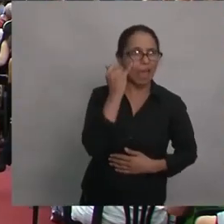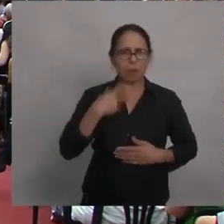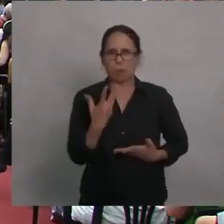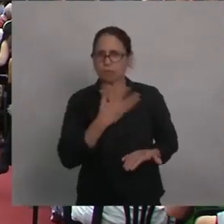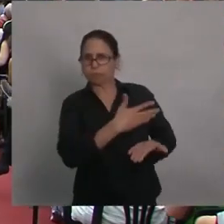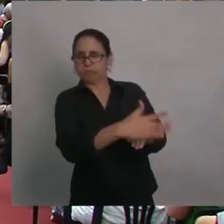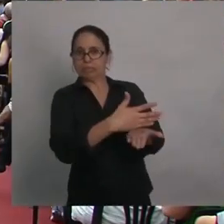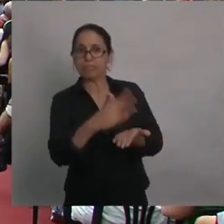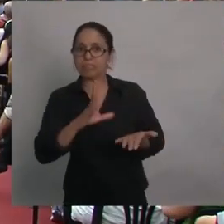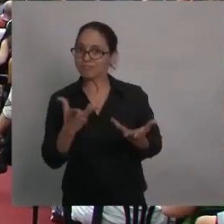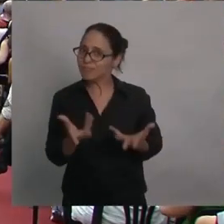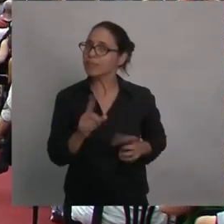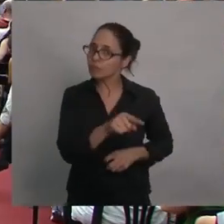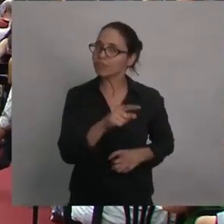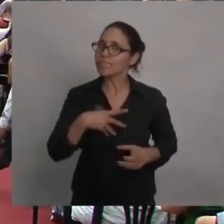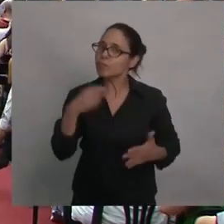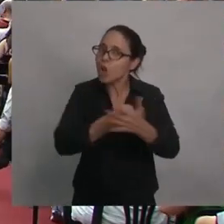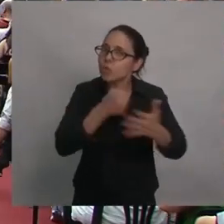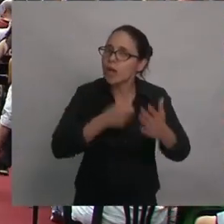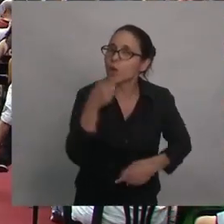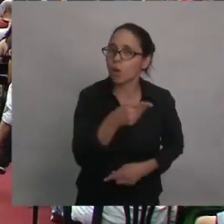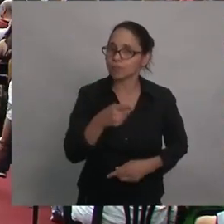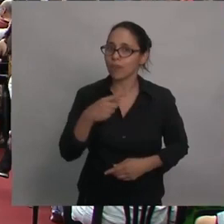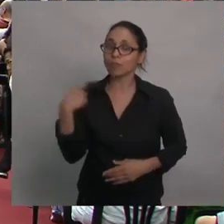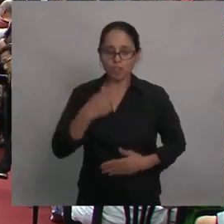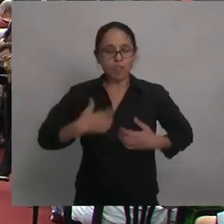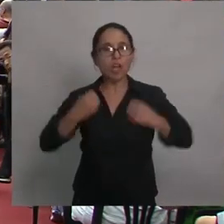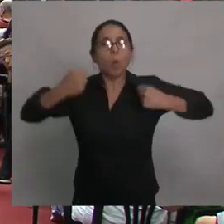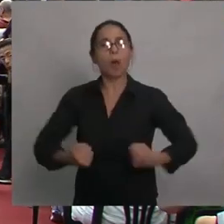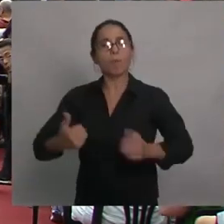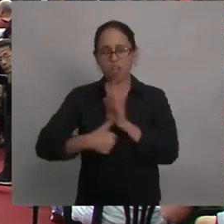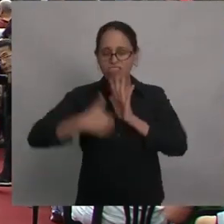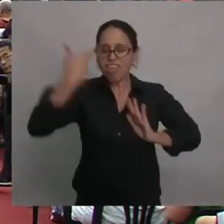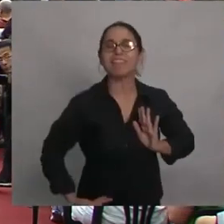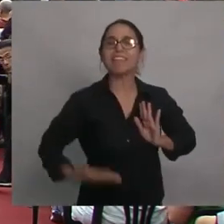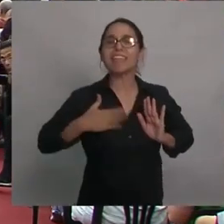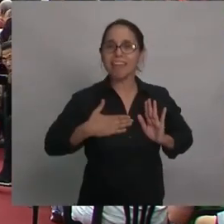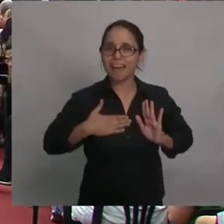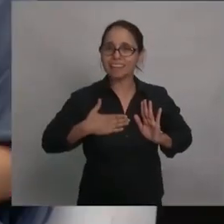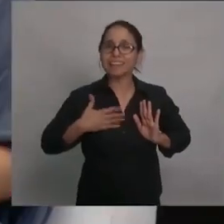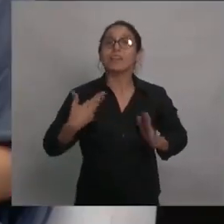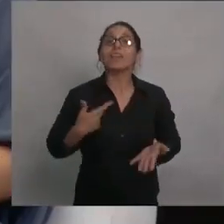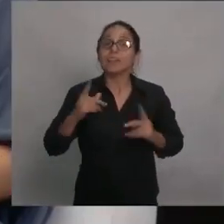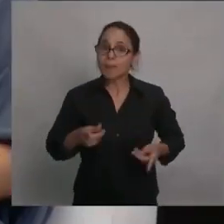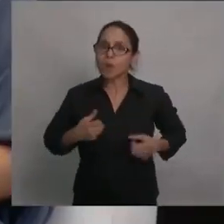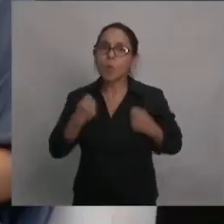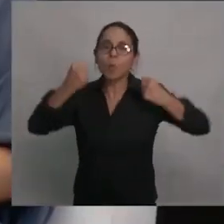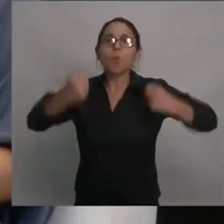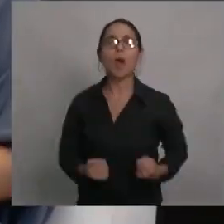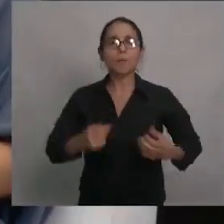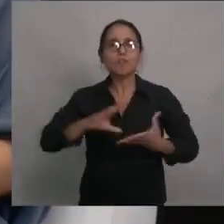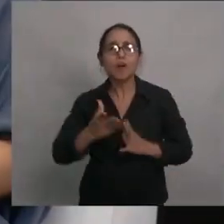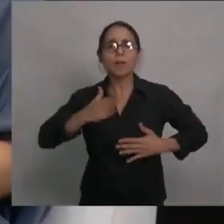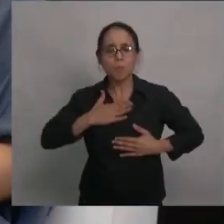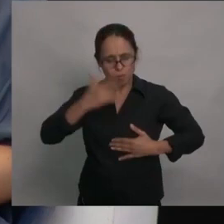donde conformamos y deconstruimos nuestra propia identidad. Poner el cuerpo es ser consciente de la vulnerabilidad, de la